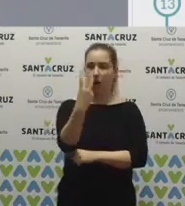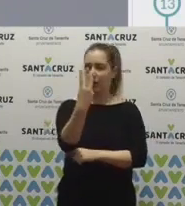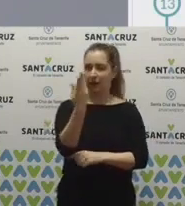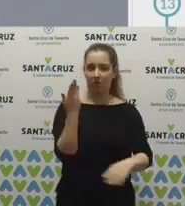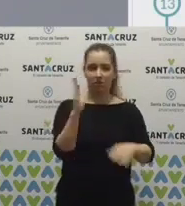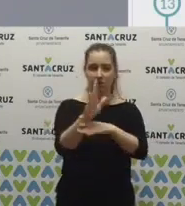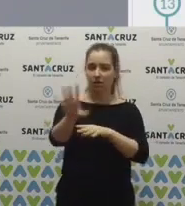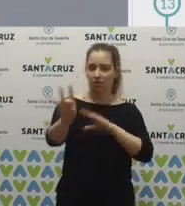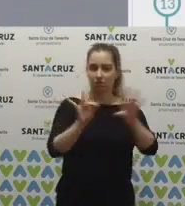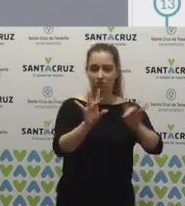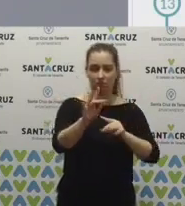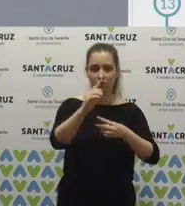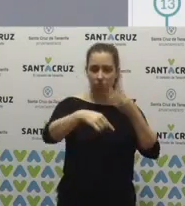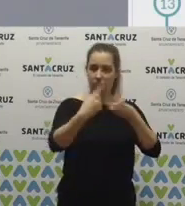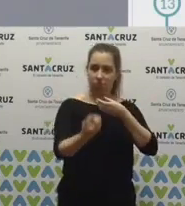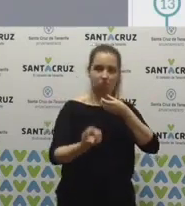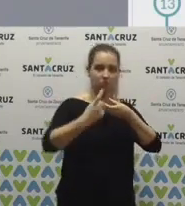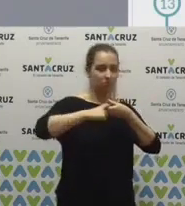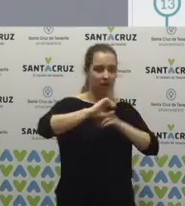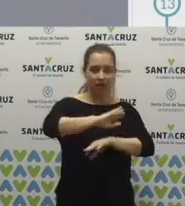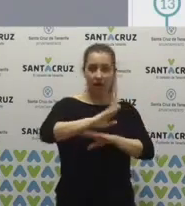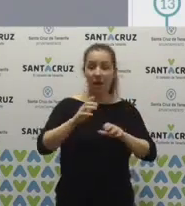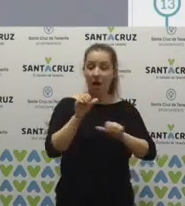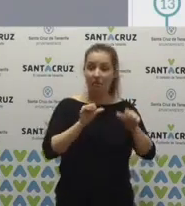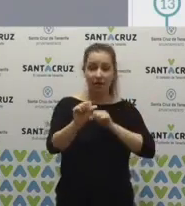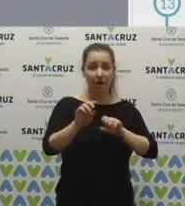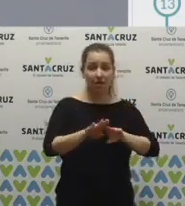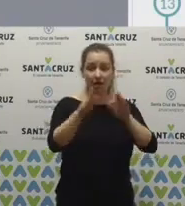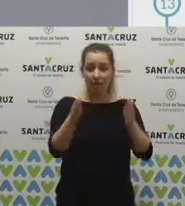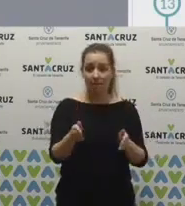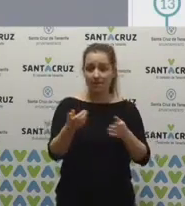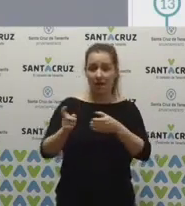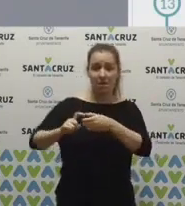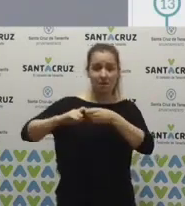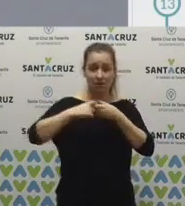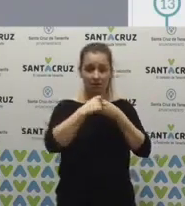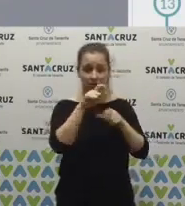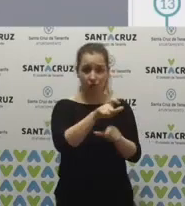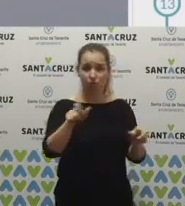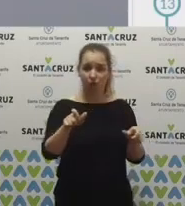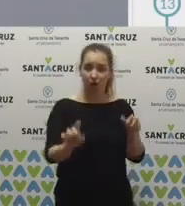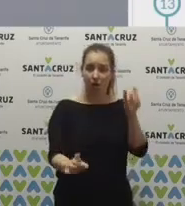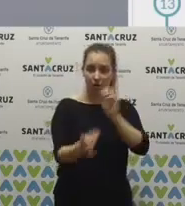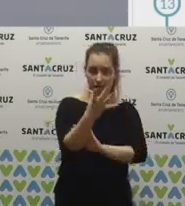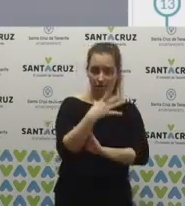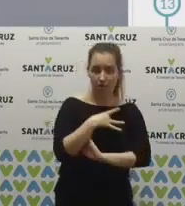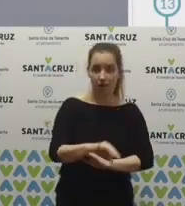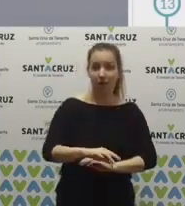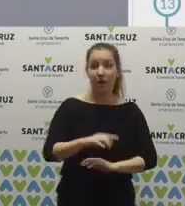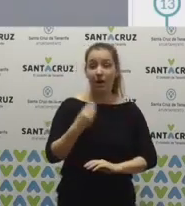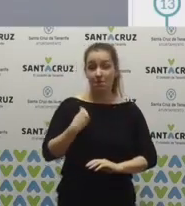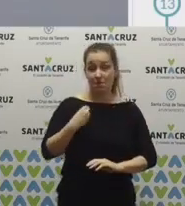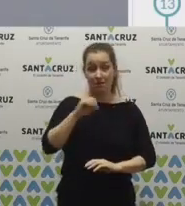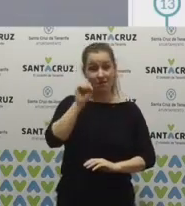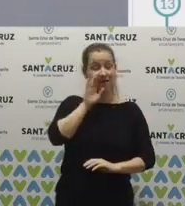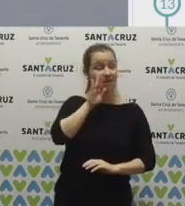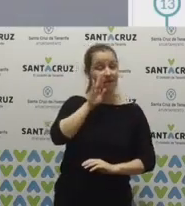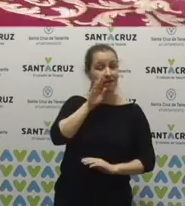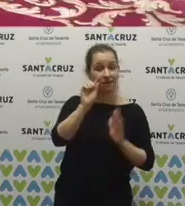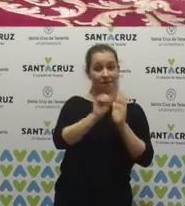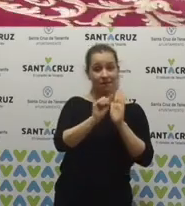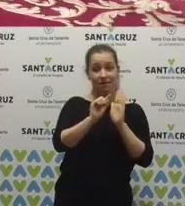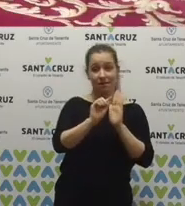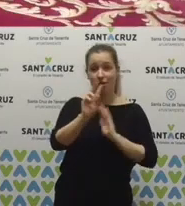se establezcan las distintas mesas de participación ciudadana es precisamente el segundo punto es decir una vez